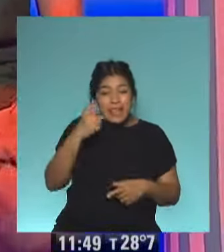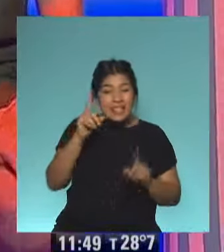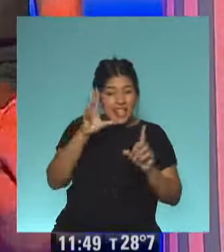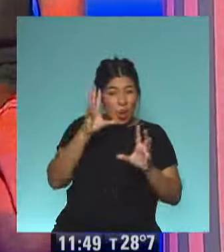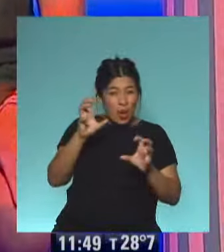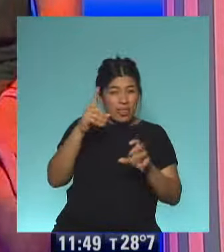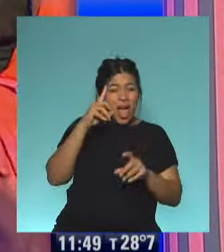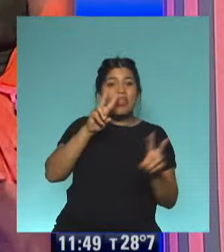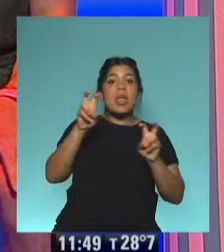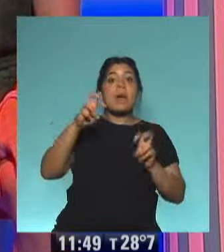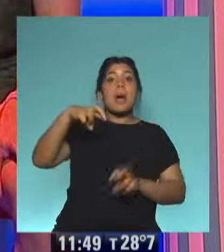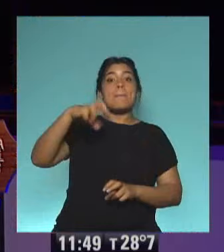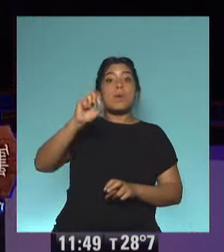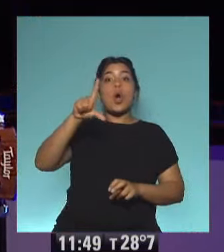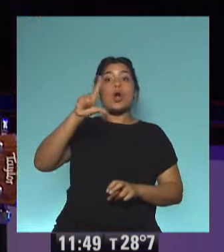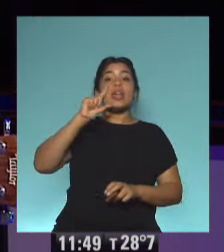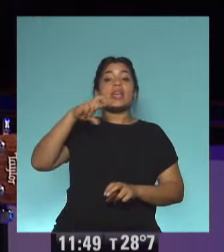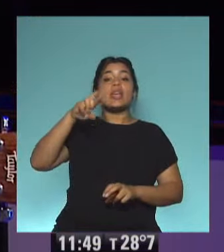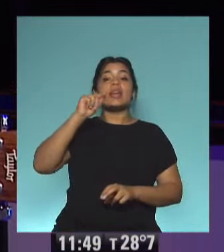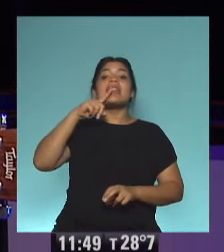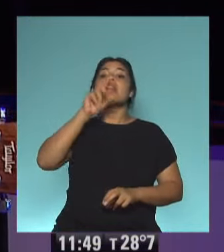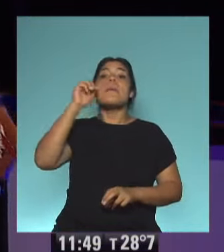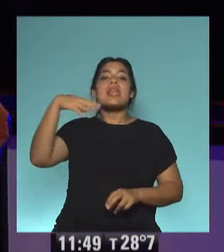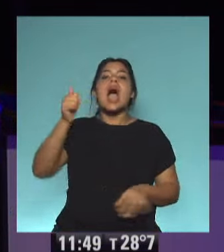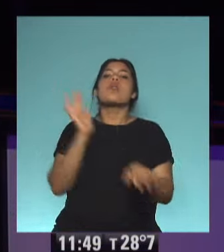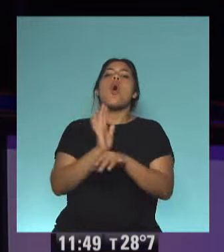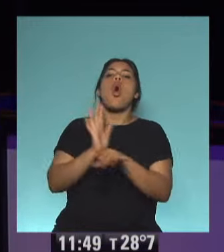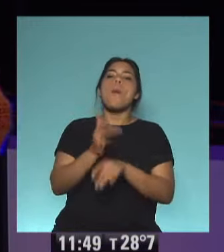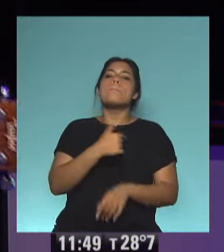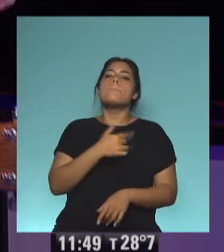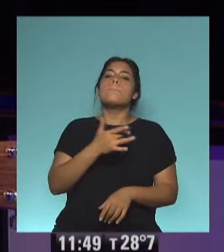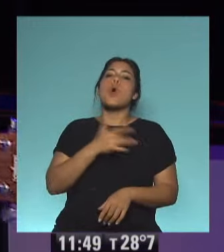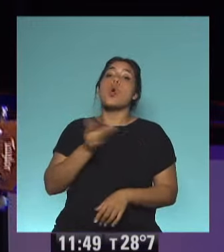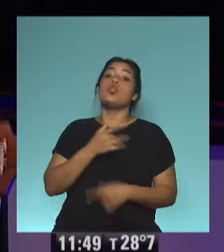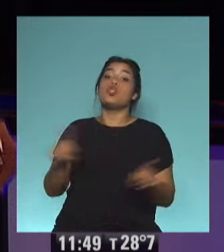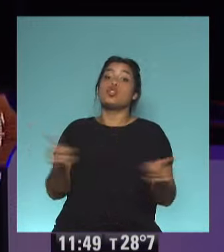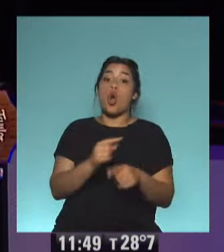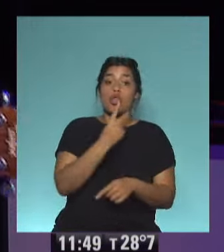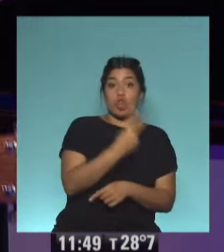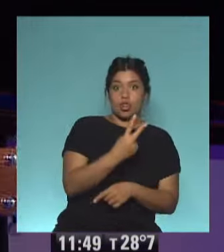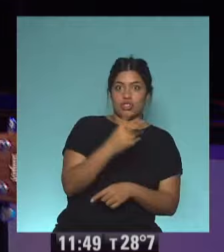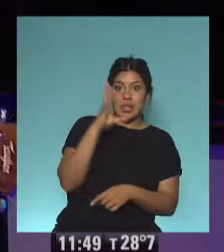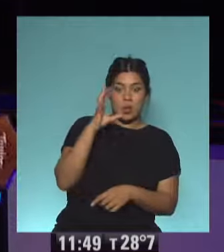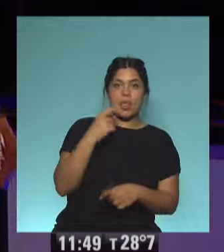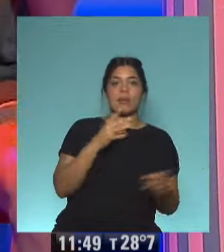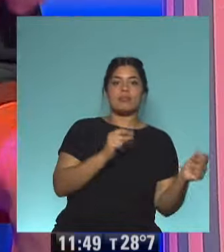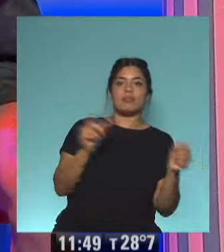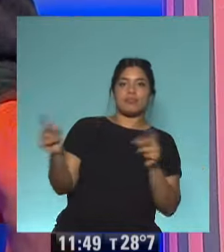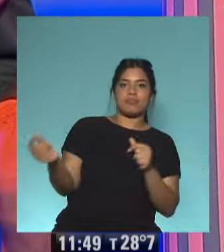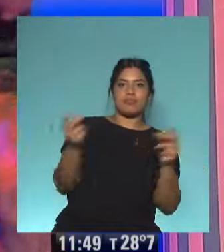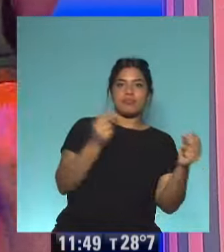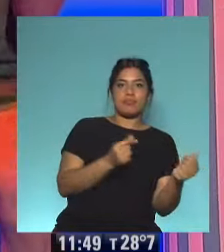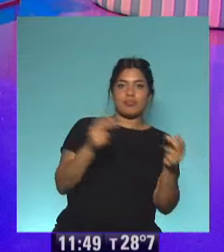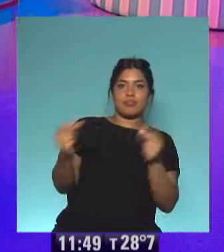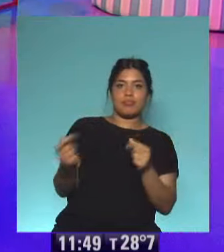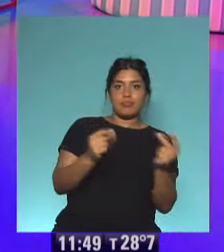Que le habíamos encontrado dos pulsos. ¿Se acuerdan? Claro, porque tres podemos hacer... Tres morrongos elegantes de bastón